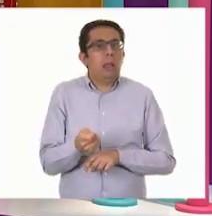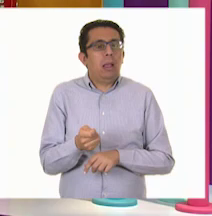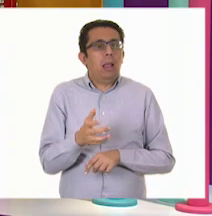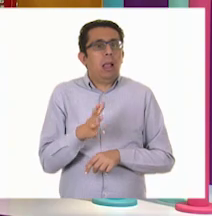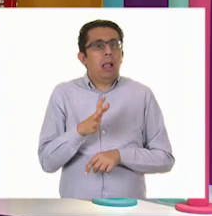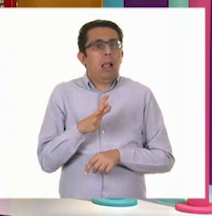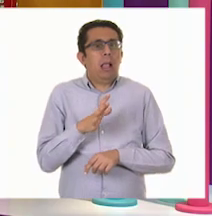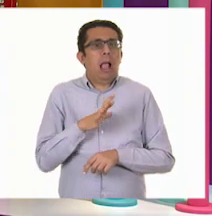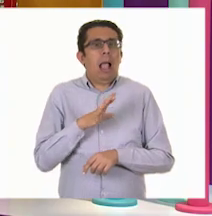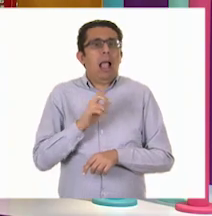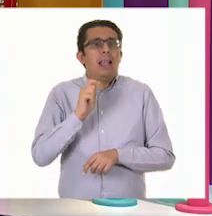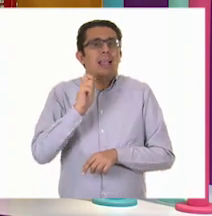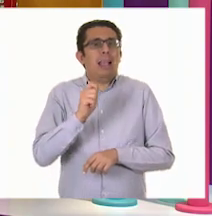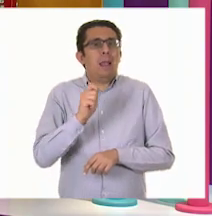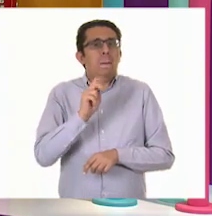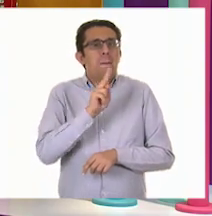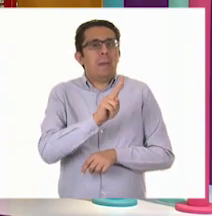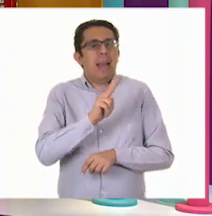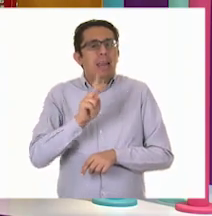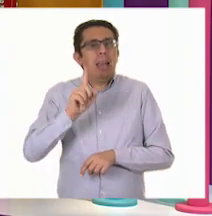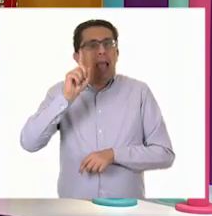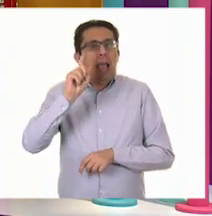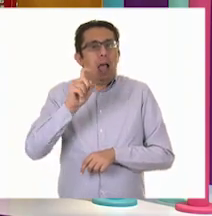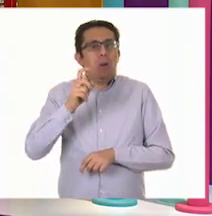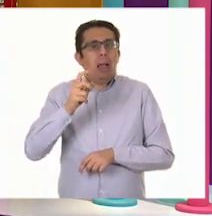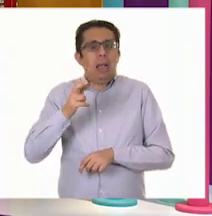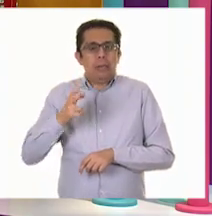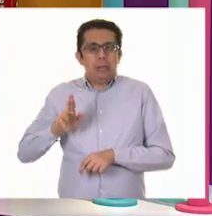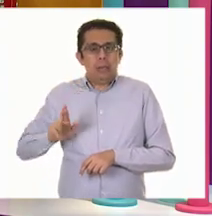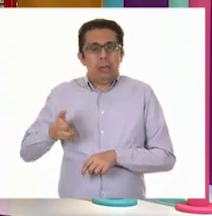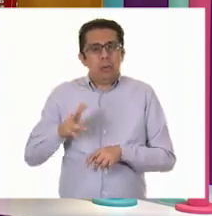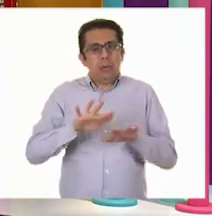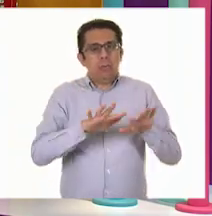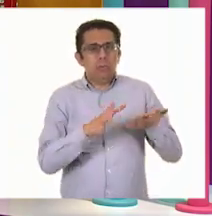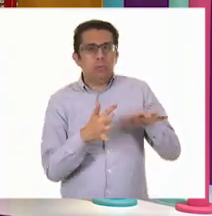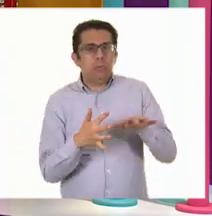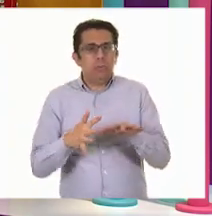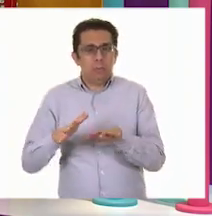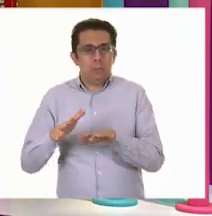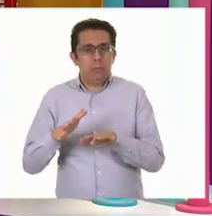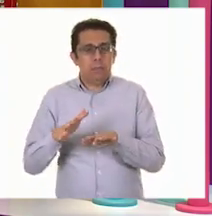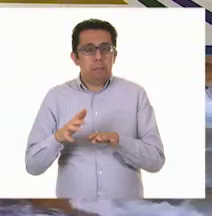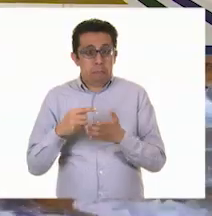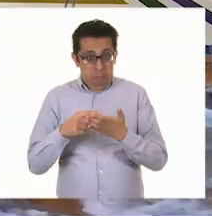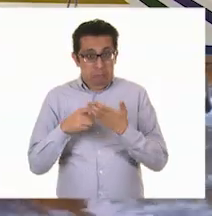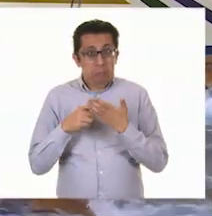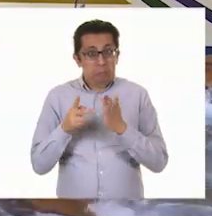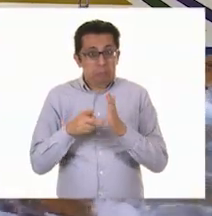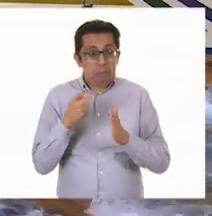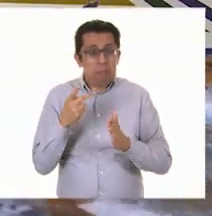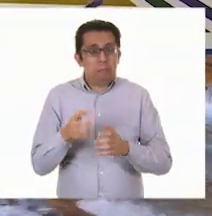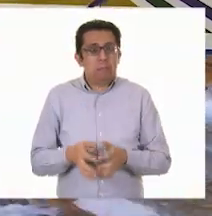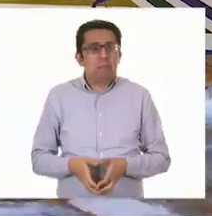un agua corriendo, un río. ¿Puede tocarnos un poco, maestra?